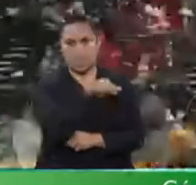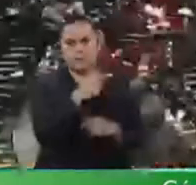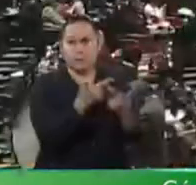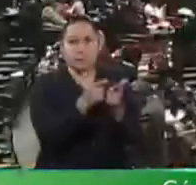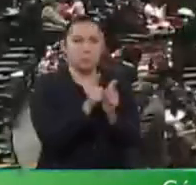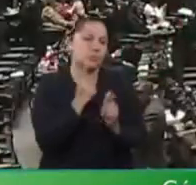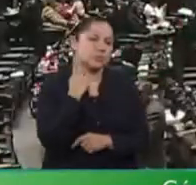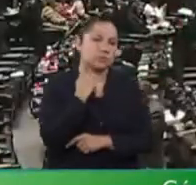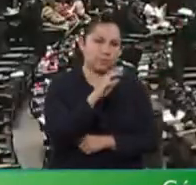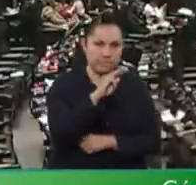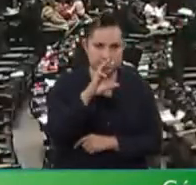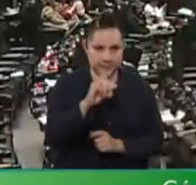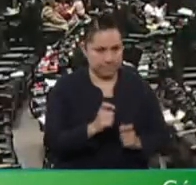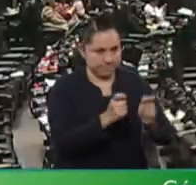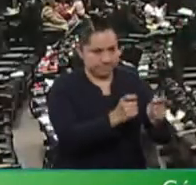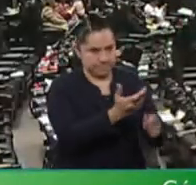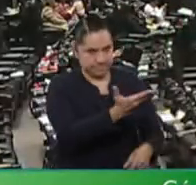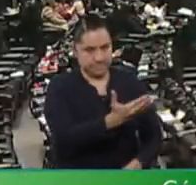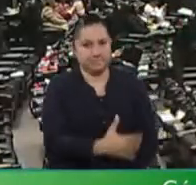am